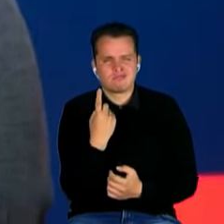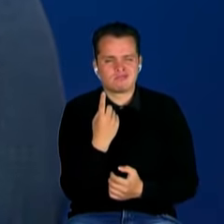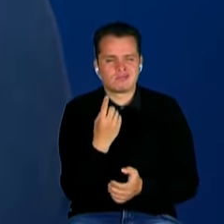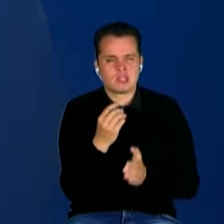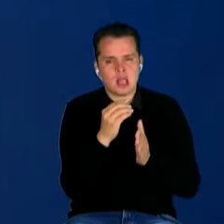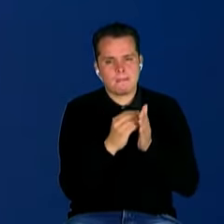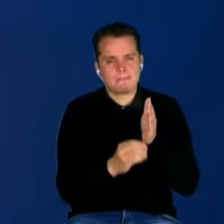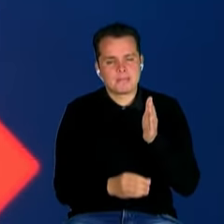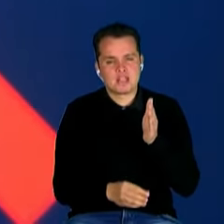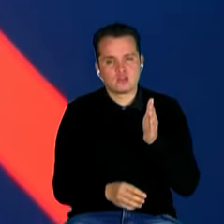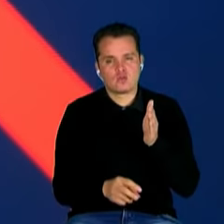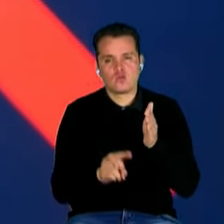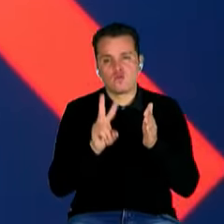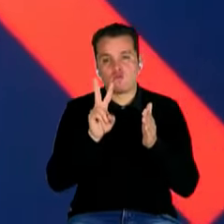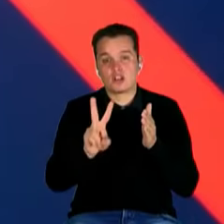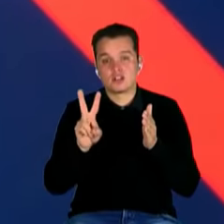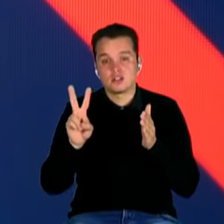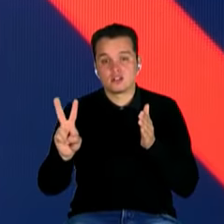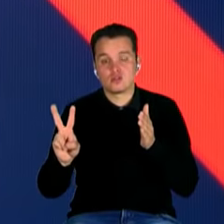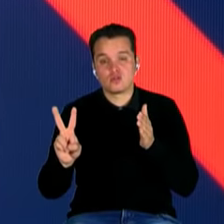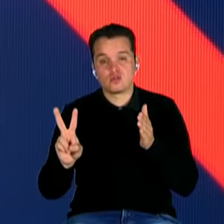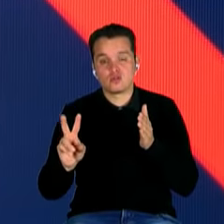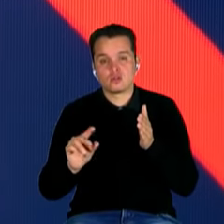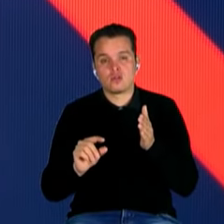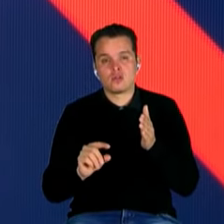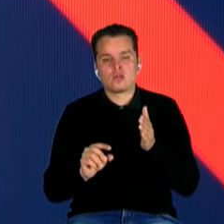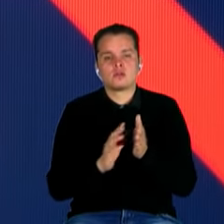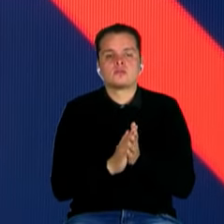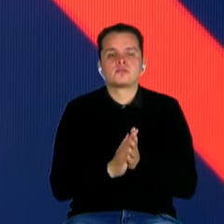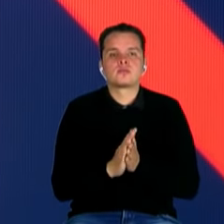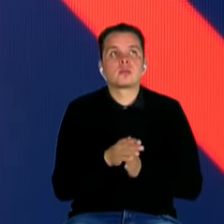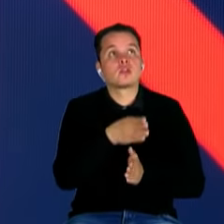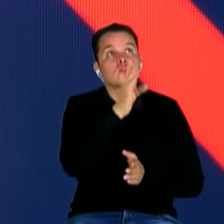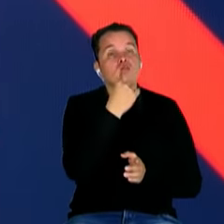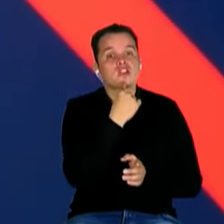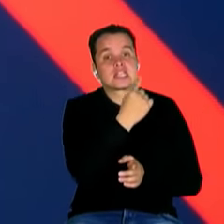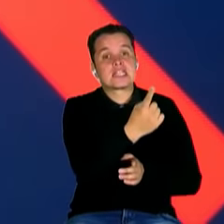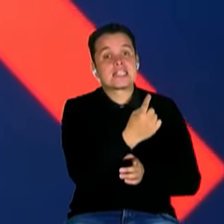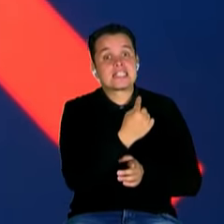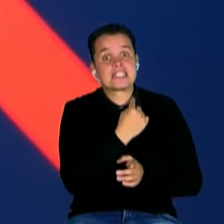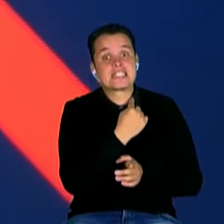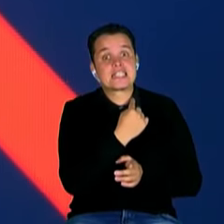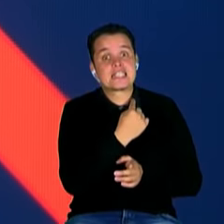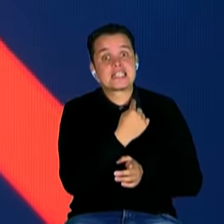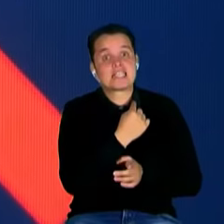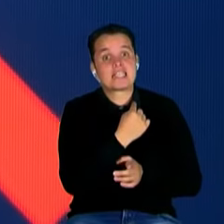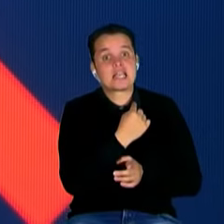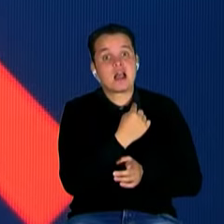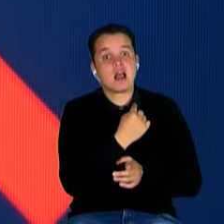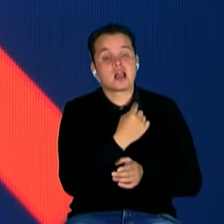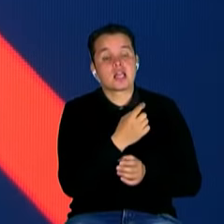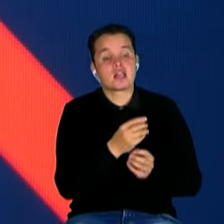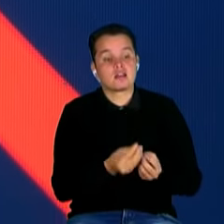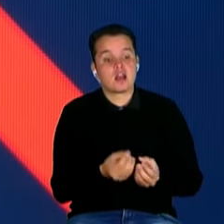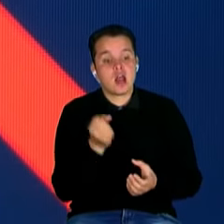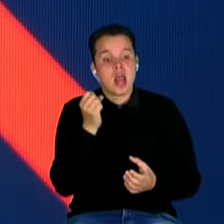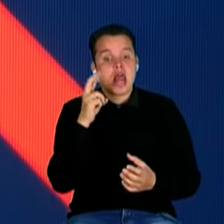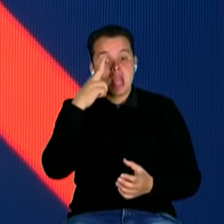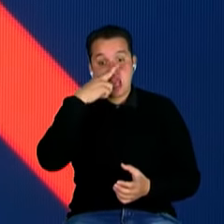22 del libro de Génesis, Dios le dice a Abraham que le entregue su hijo. Y él lo